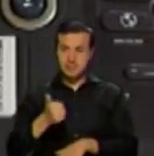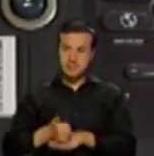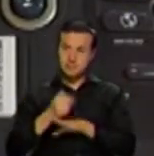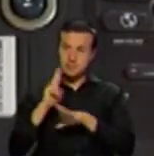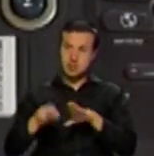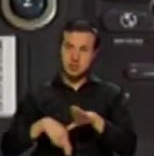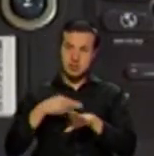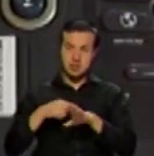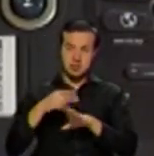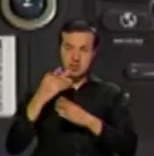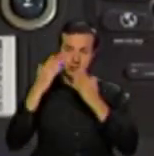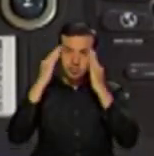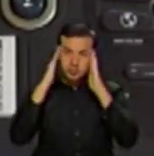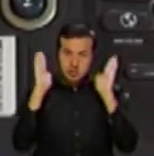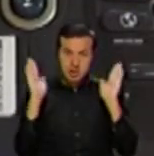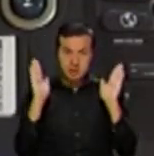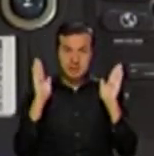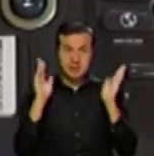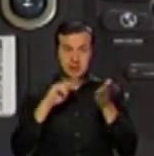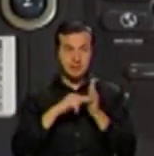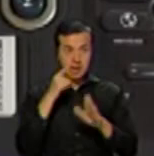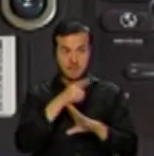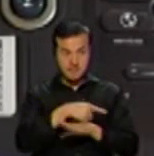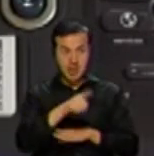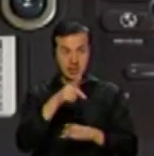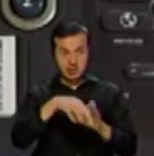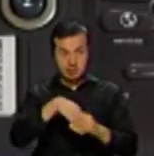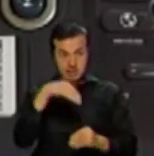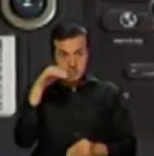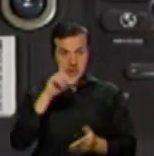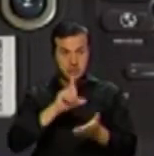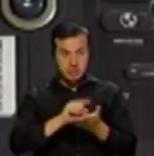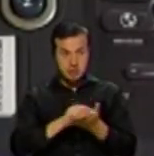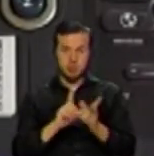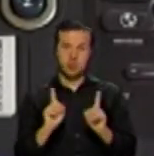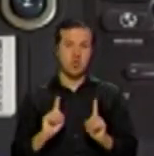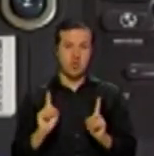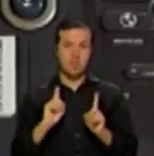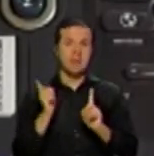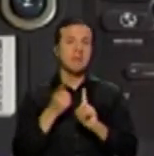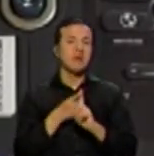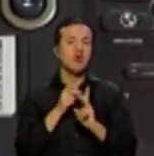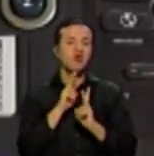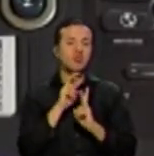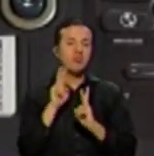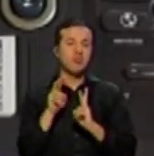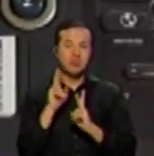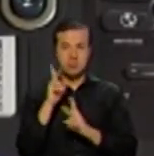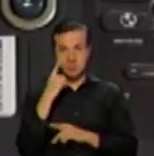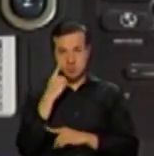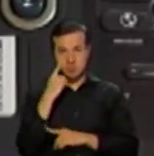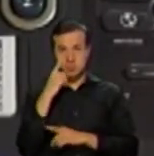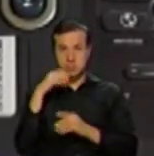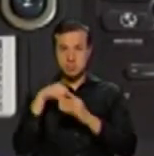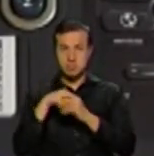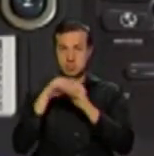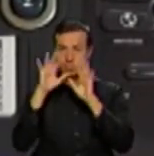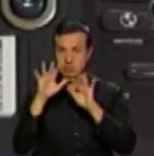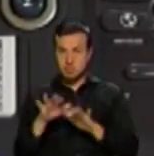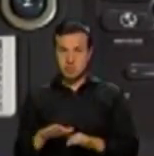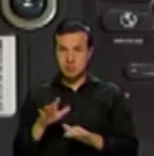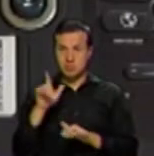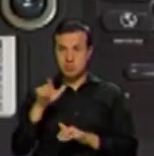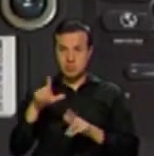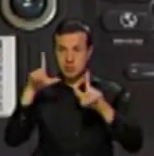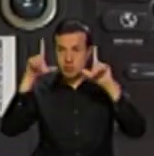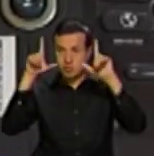Nacional. Entonces, uno de esos titulares, alguien de dentro de la redacción le tomó una